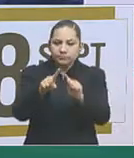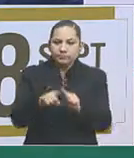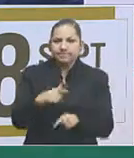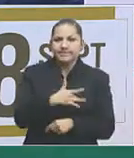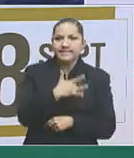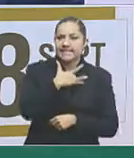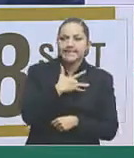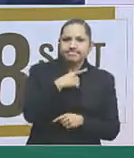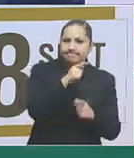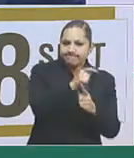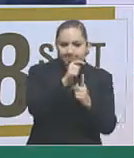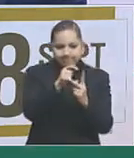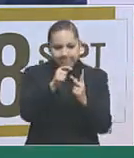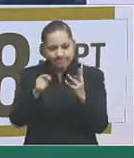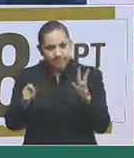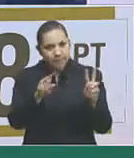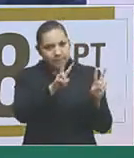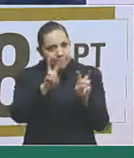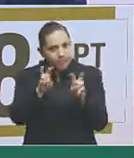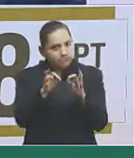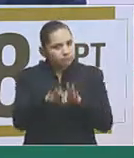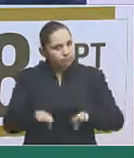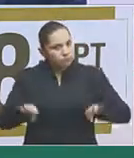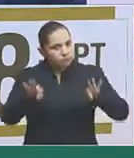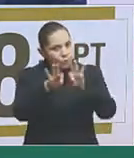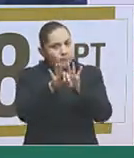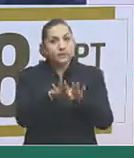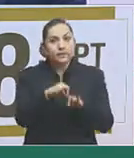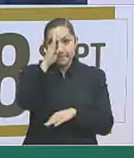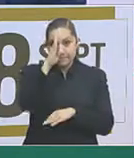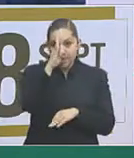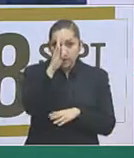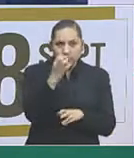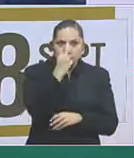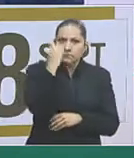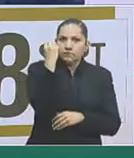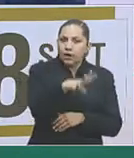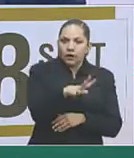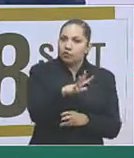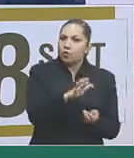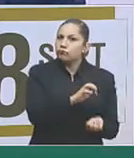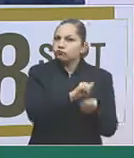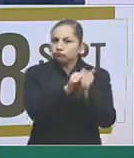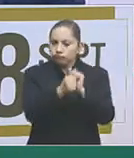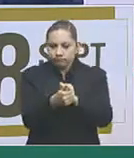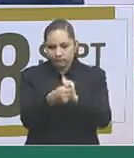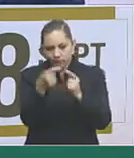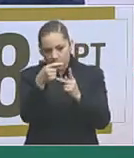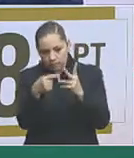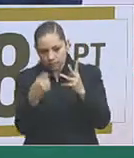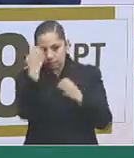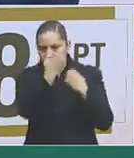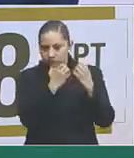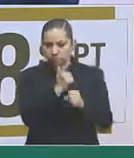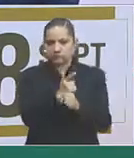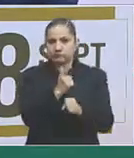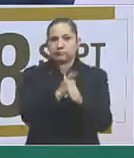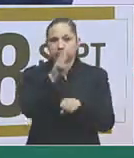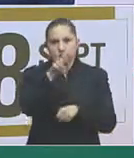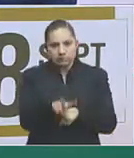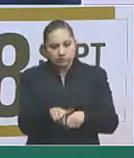los retos ya no es este mundo de disneylandia donde nos tomamos de las manos nos abrazamos y nos lanzamos